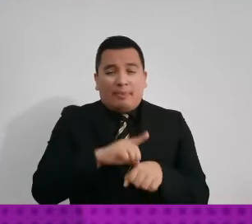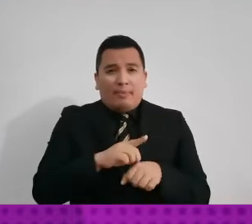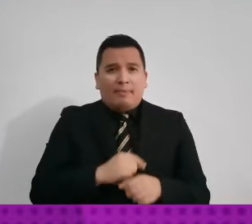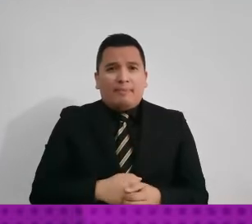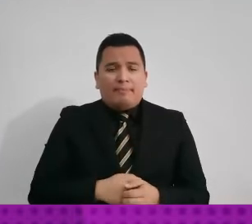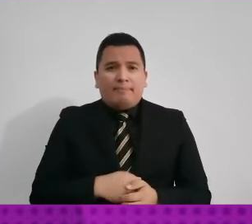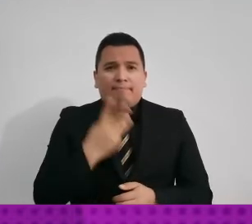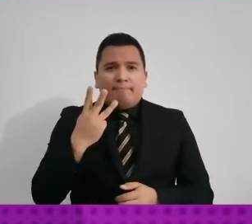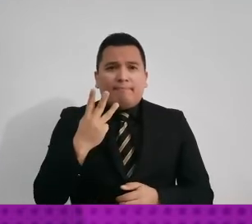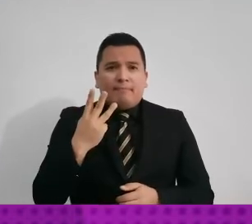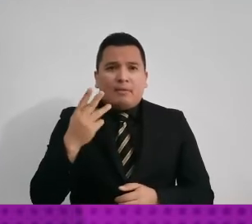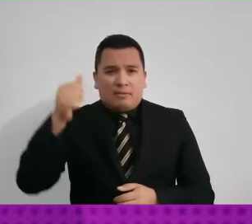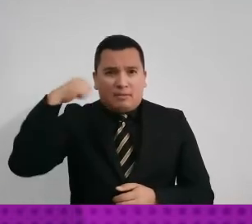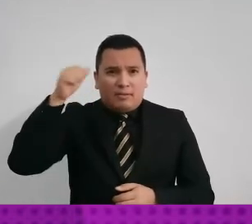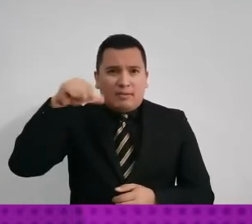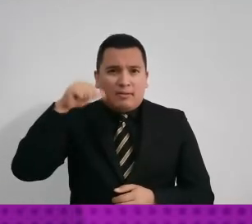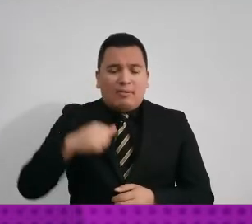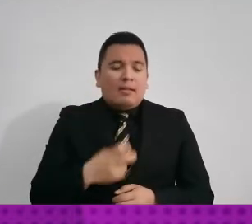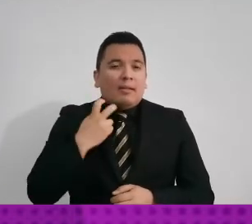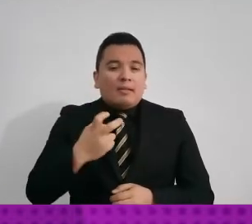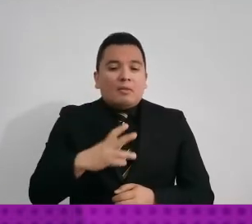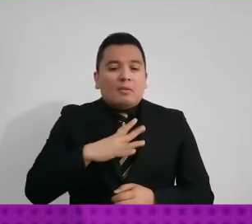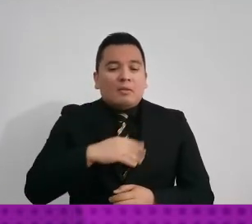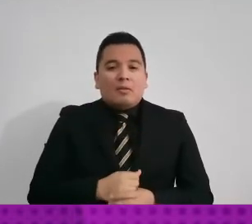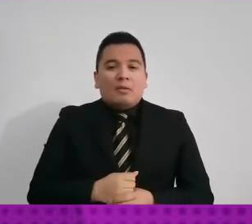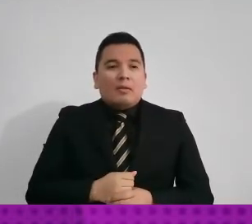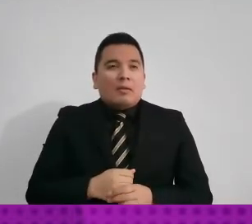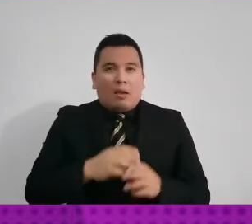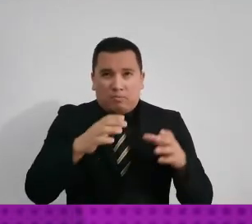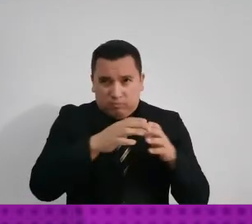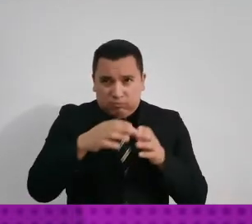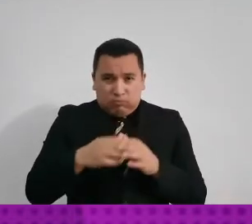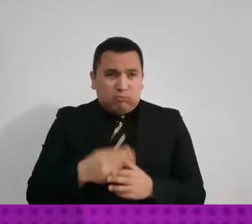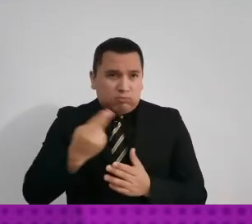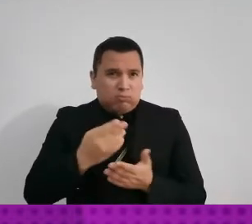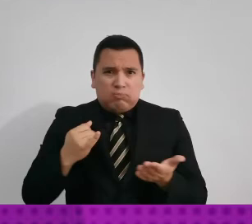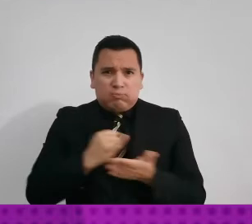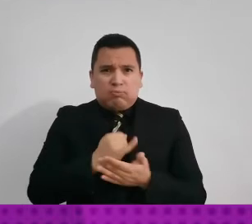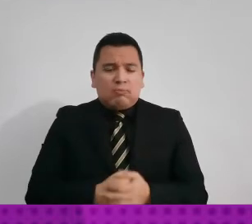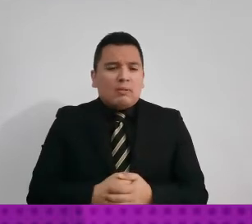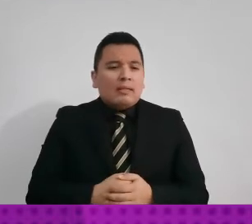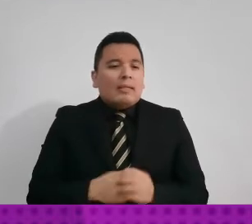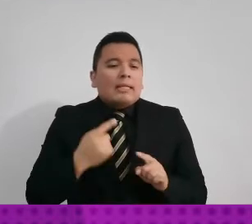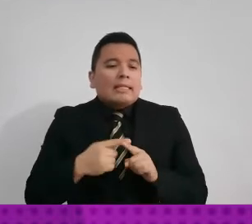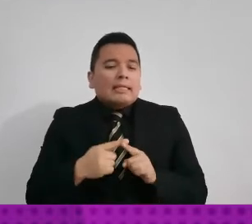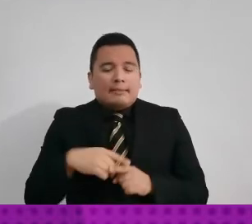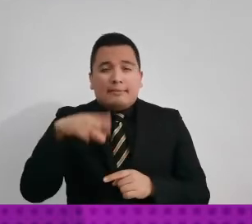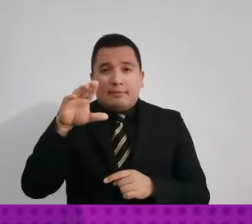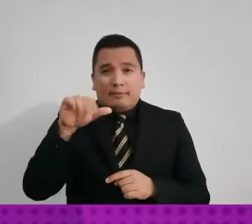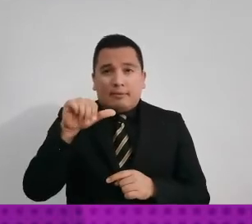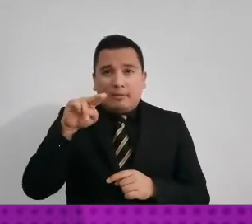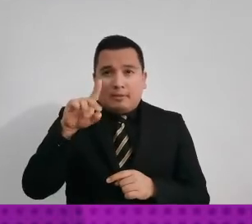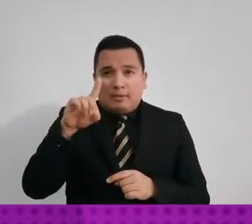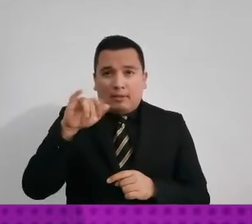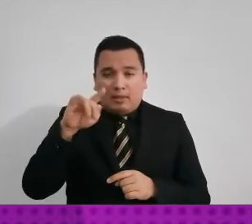más tardar el día 3 de abril, es cuando los comités municipales tendrán que resolver sobre cuáles son